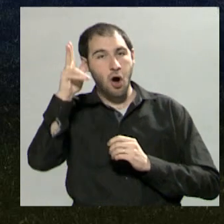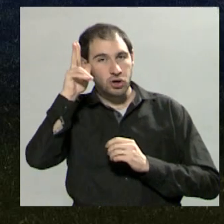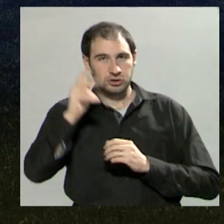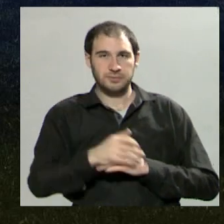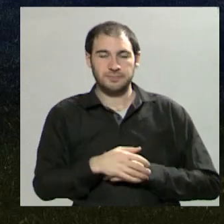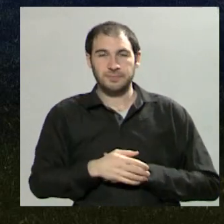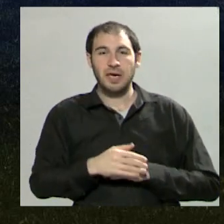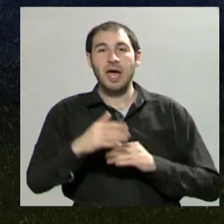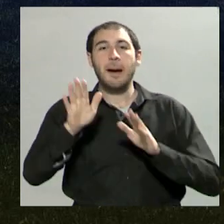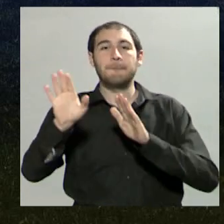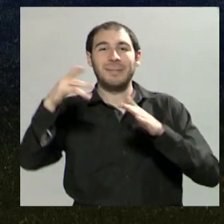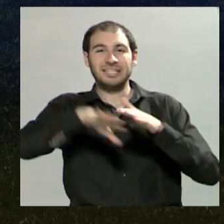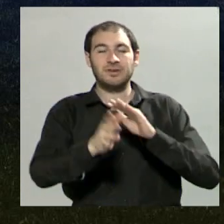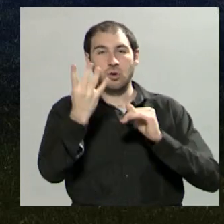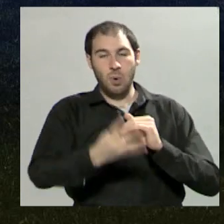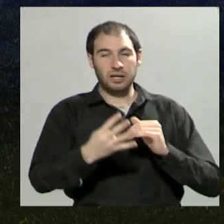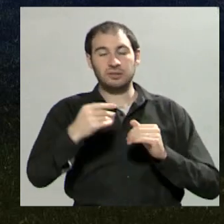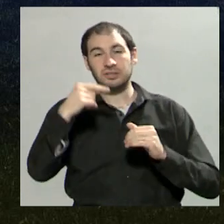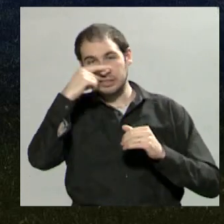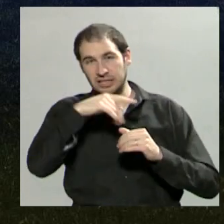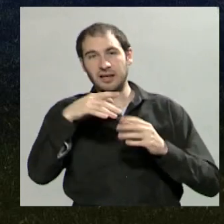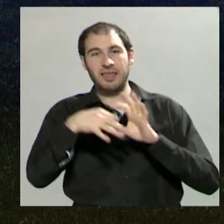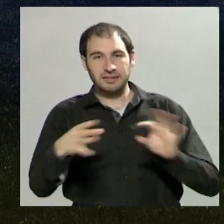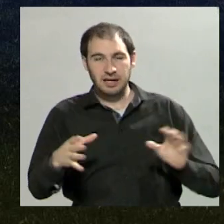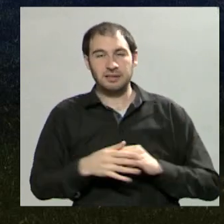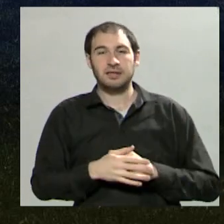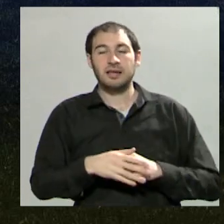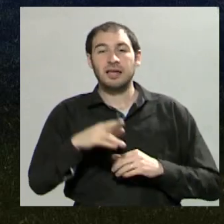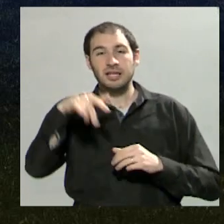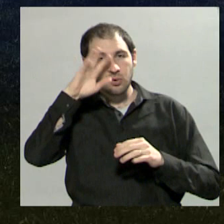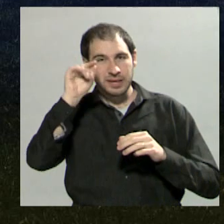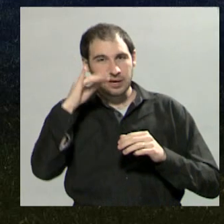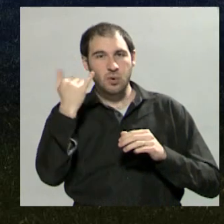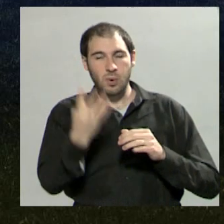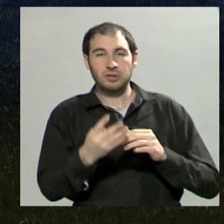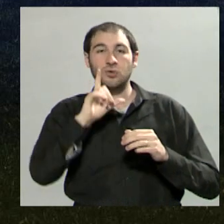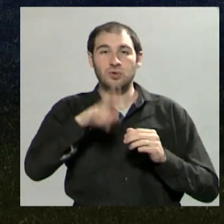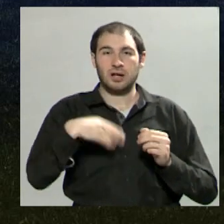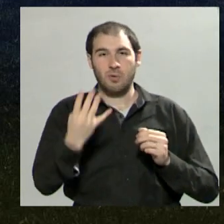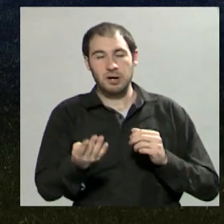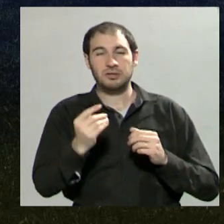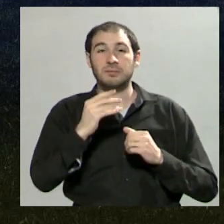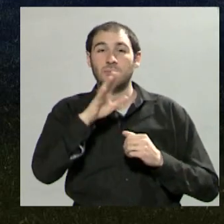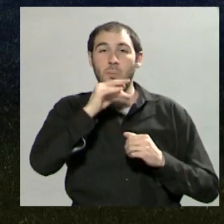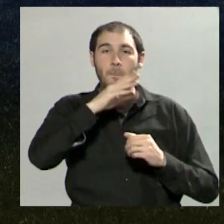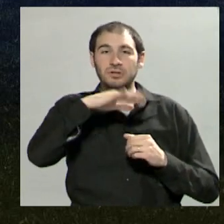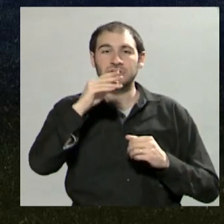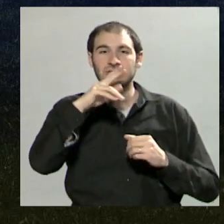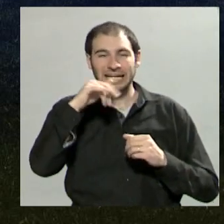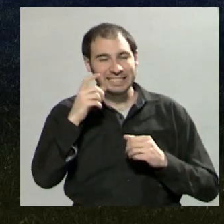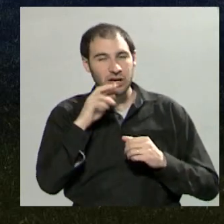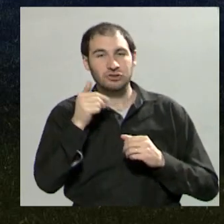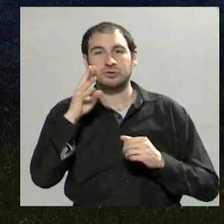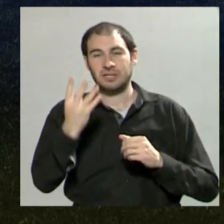unidades, Pacífico cuarto con 7, 5 La Libertad, Jorge Newbery 4, 4 Luján, 3 Montecaseros, 3